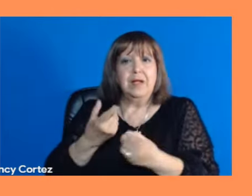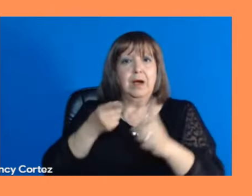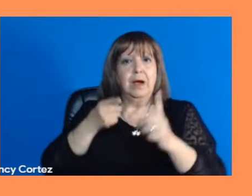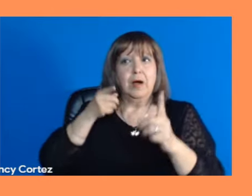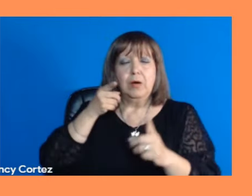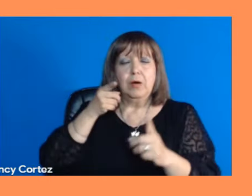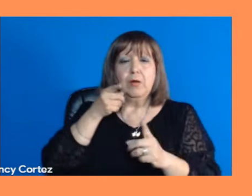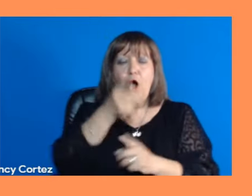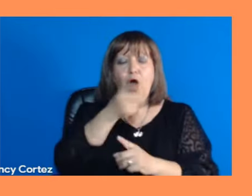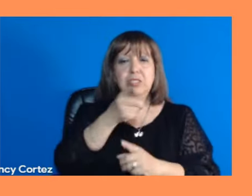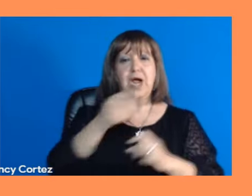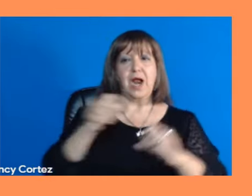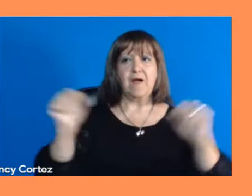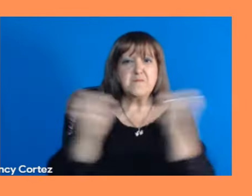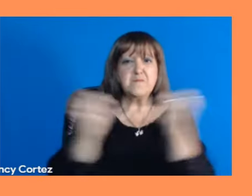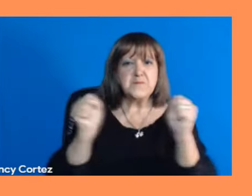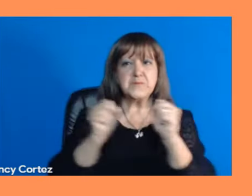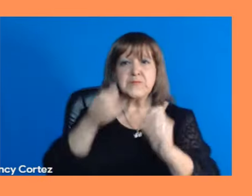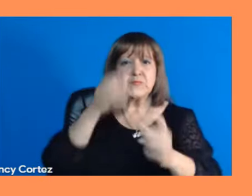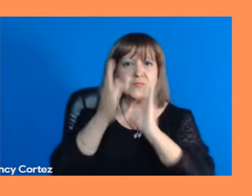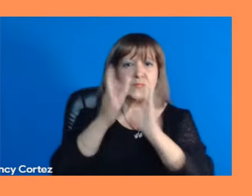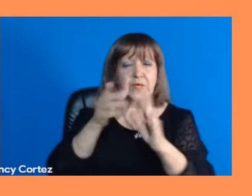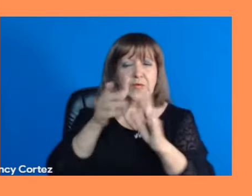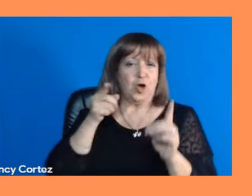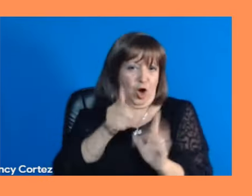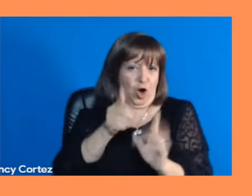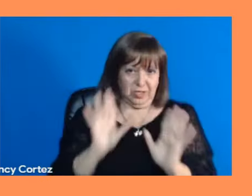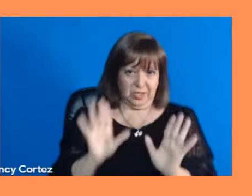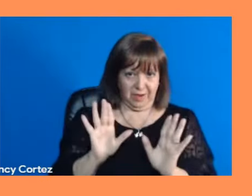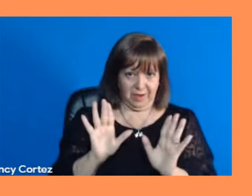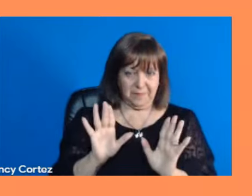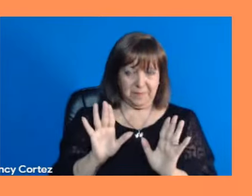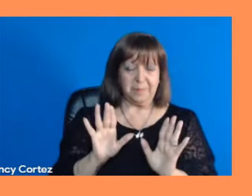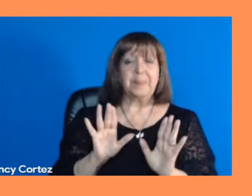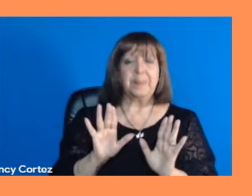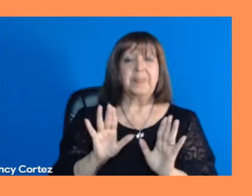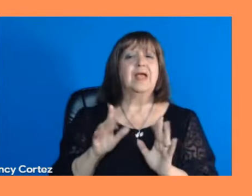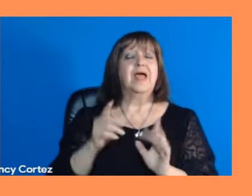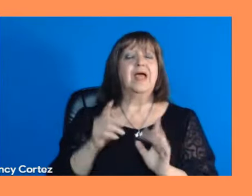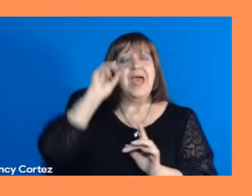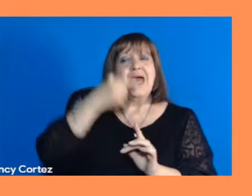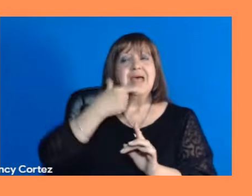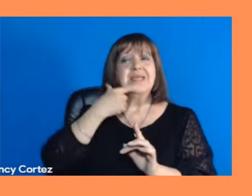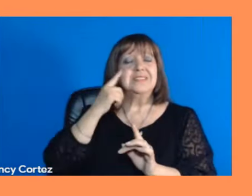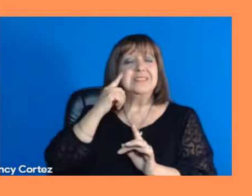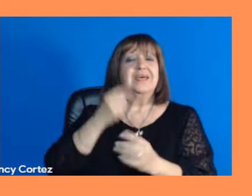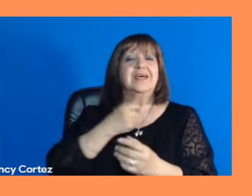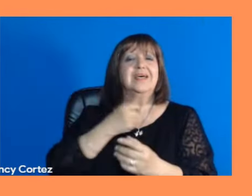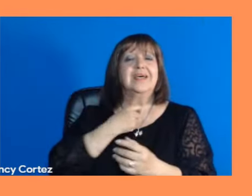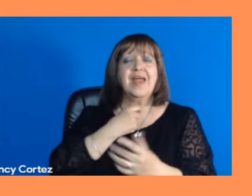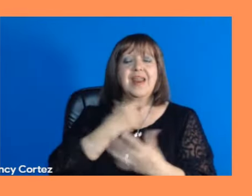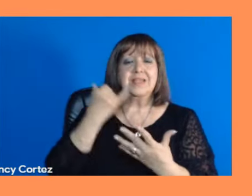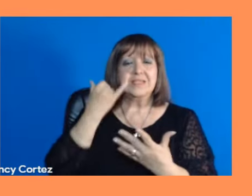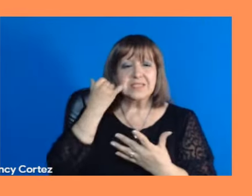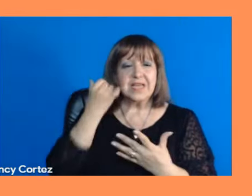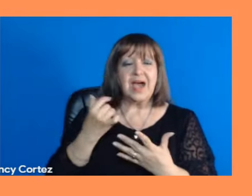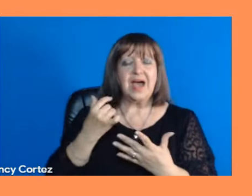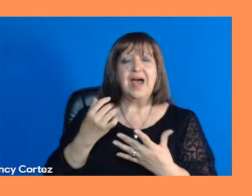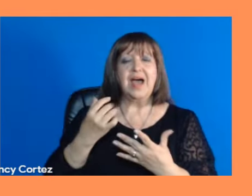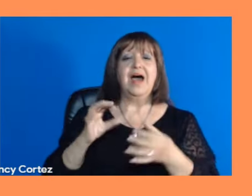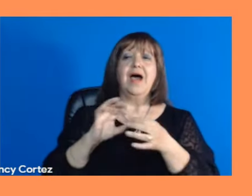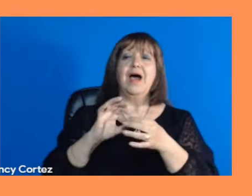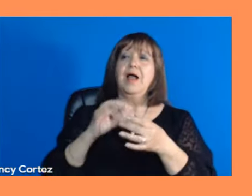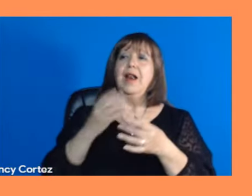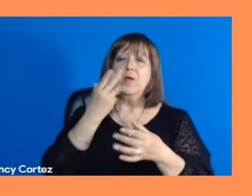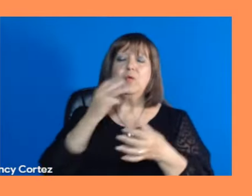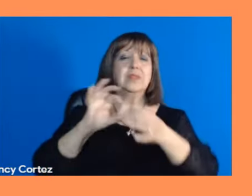crueldad. Sostiene la construcción de una autoridad pedagógica democrática que habilita y despliega